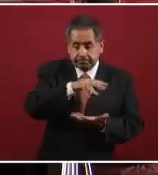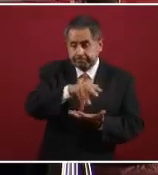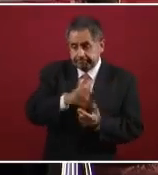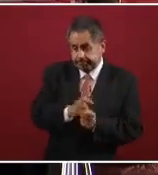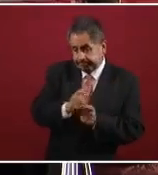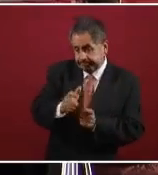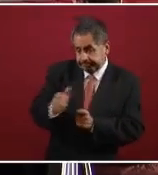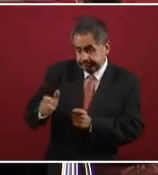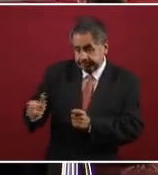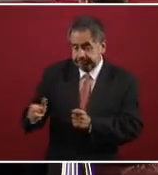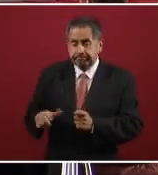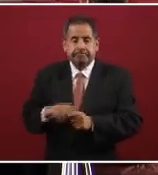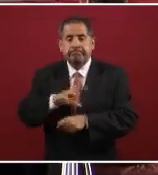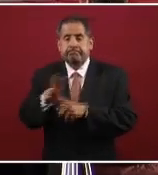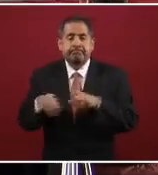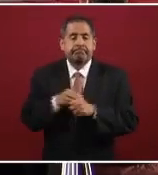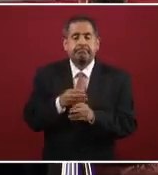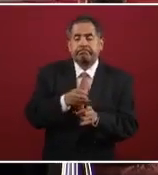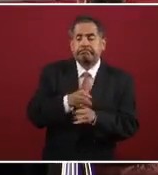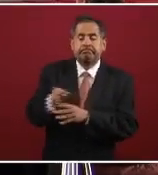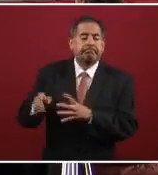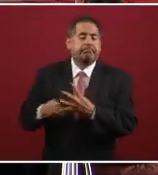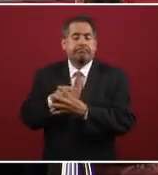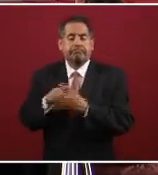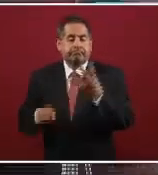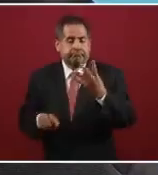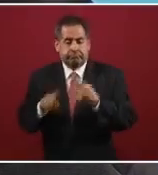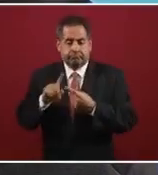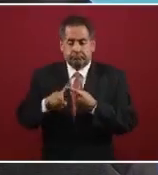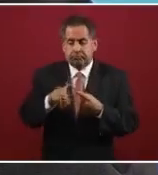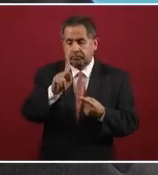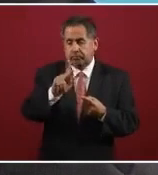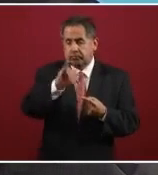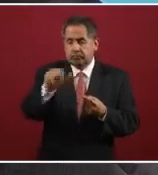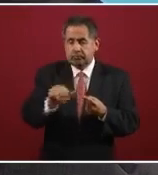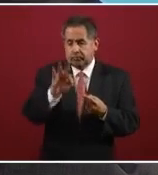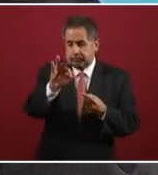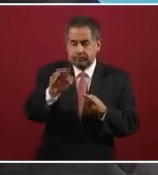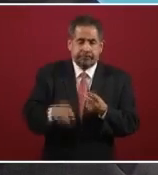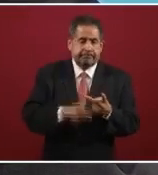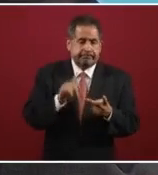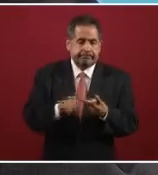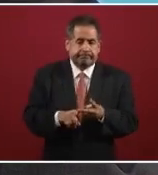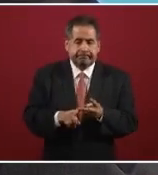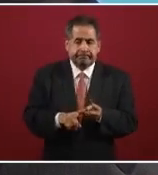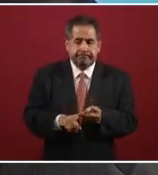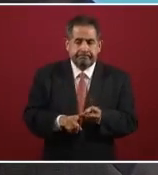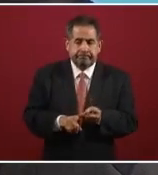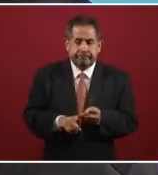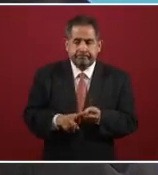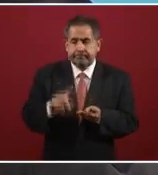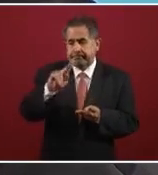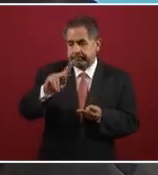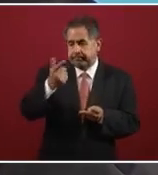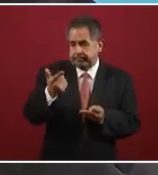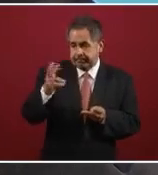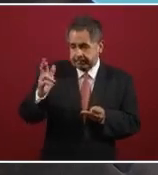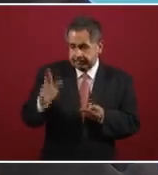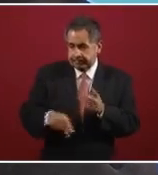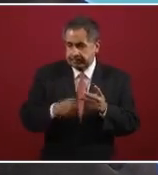recursos del ciudadano chino mexicano fueron a la al poder judicial de la federación a la fis a la pgr